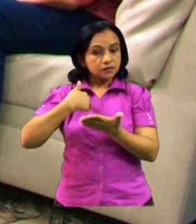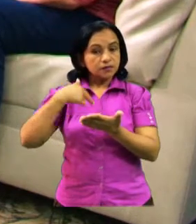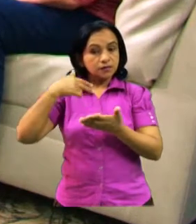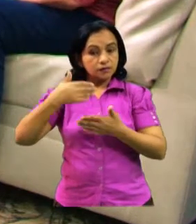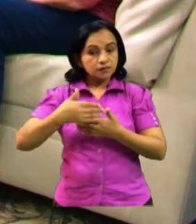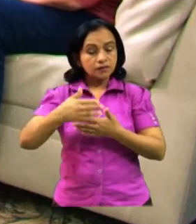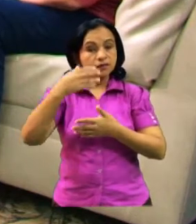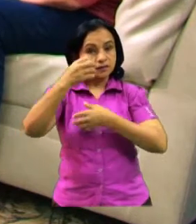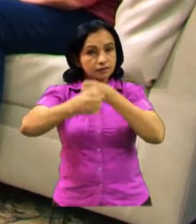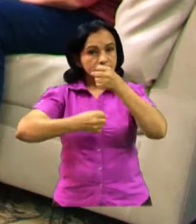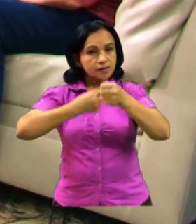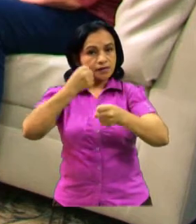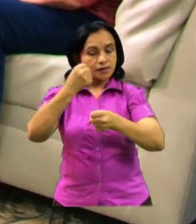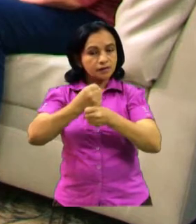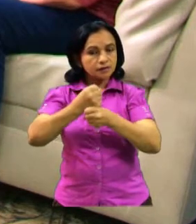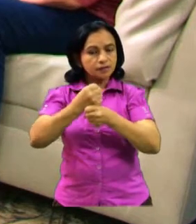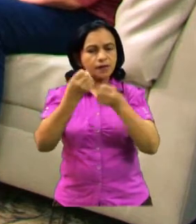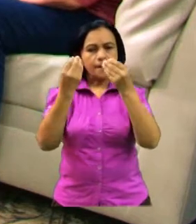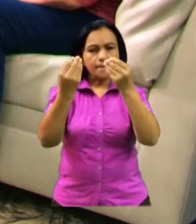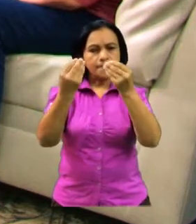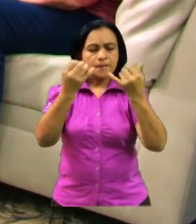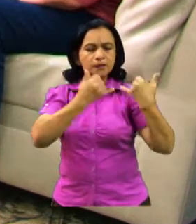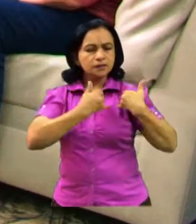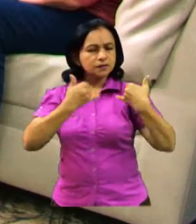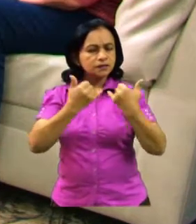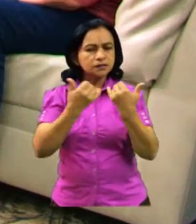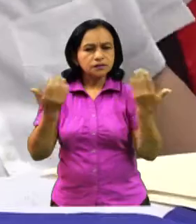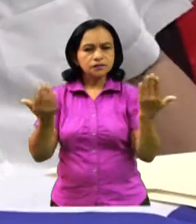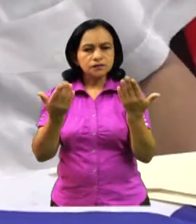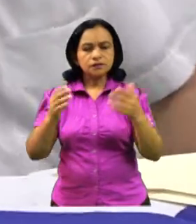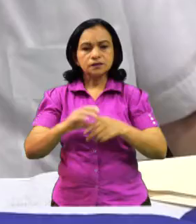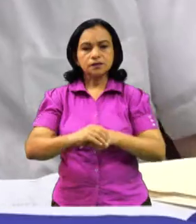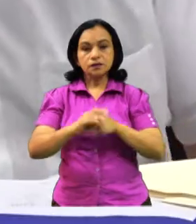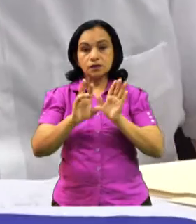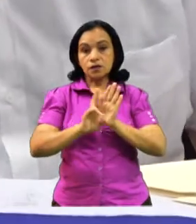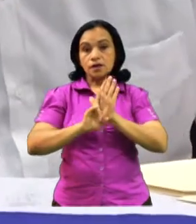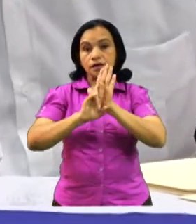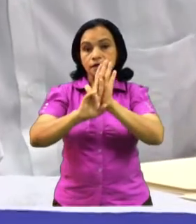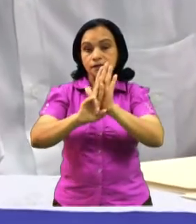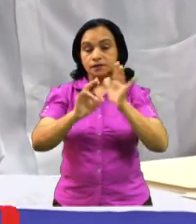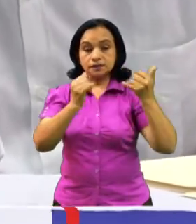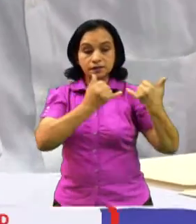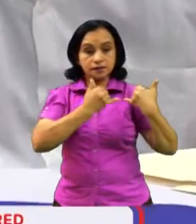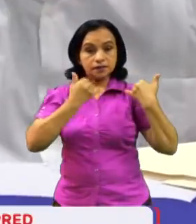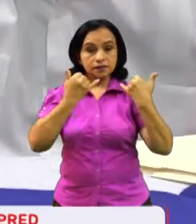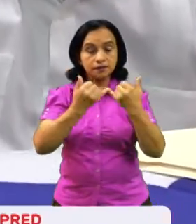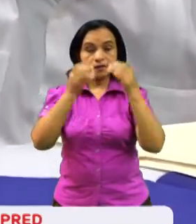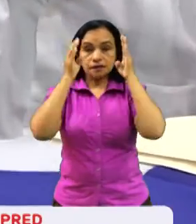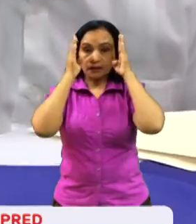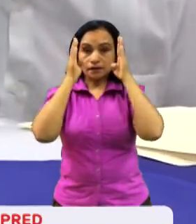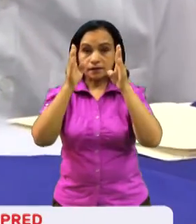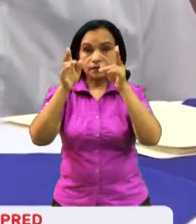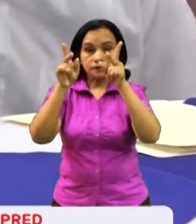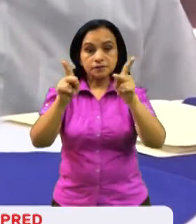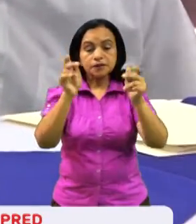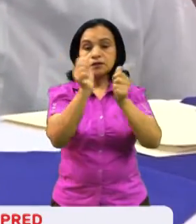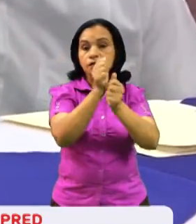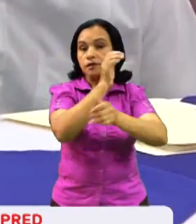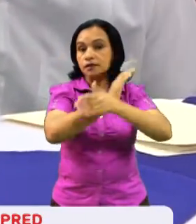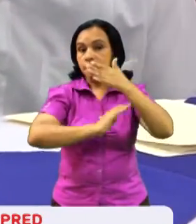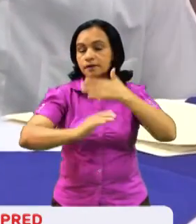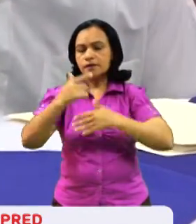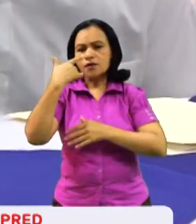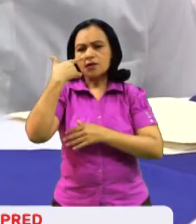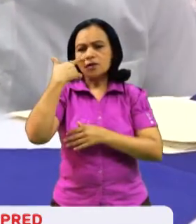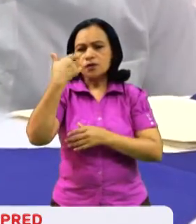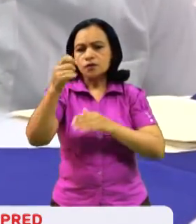a partir de este año con la integración de múltiples instituciones. Que los representantes de las instituciones que atienden a las personas con discapacidad